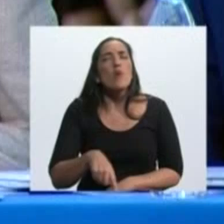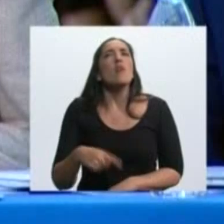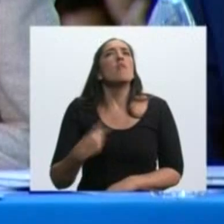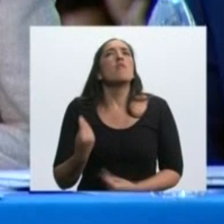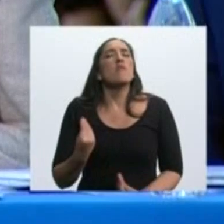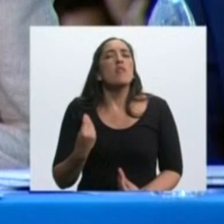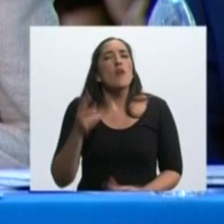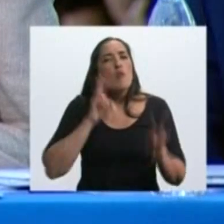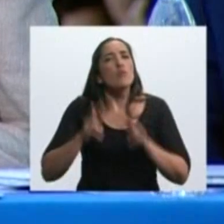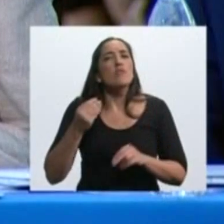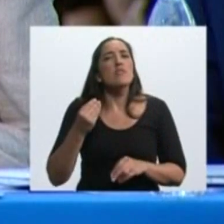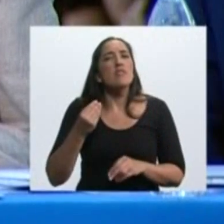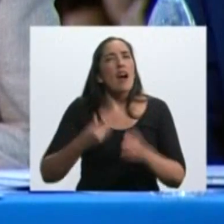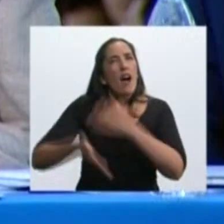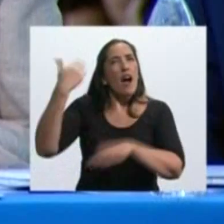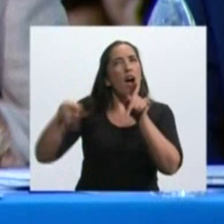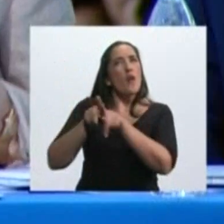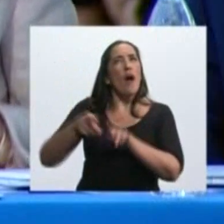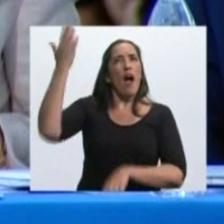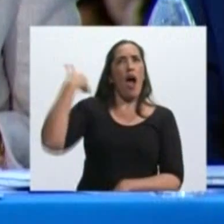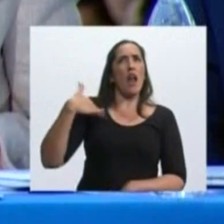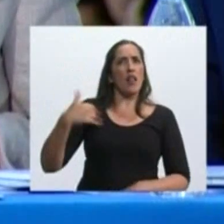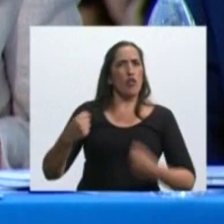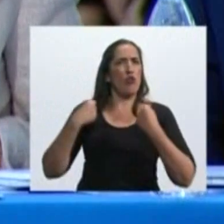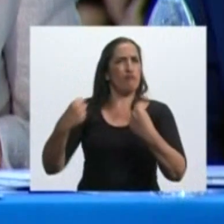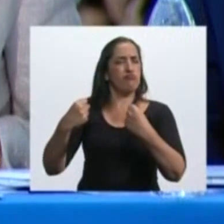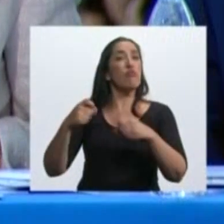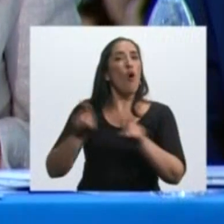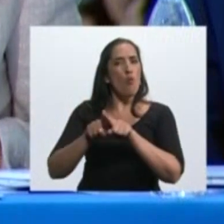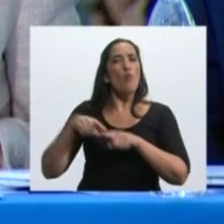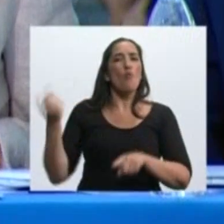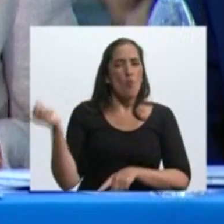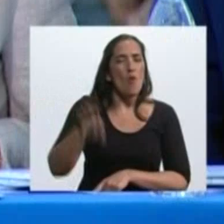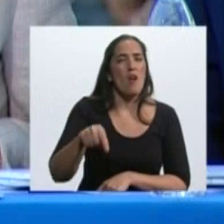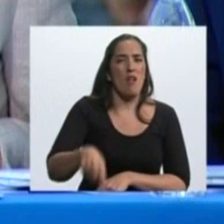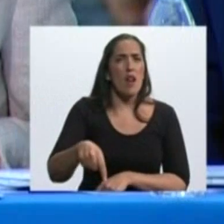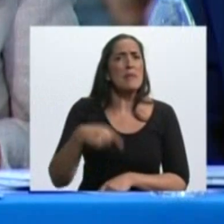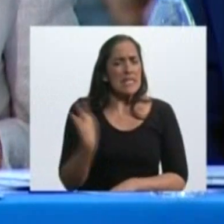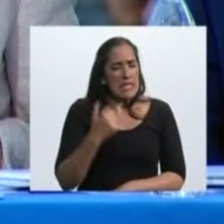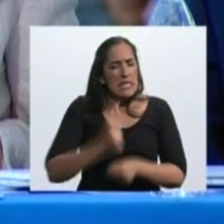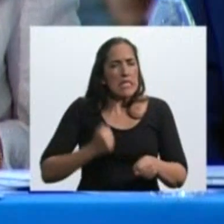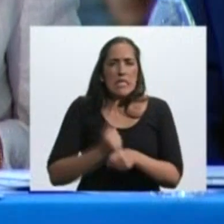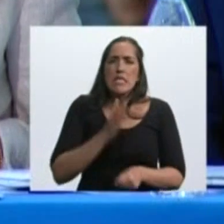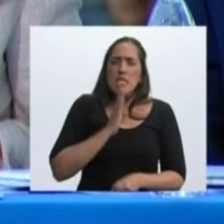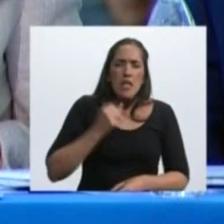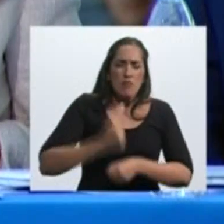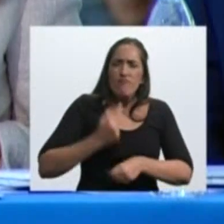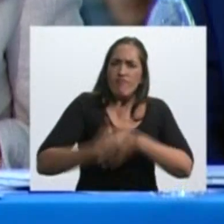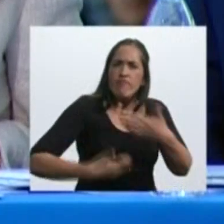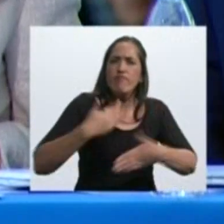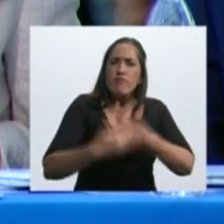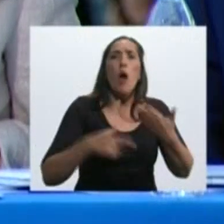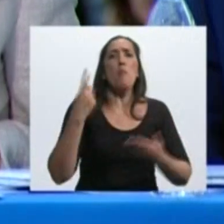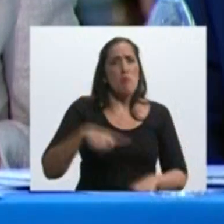hacer esa Argentina que alguna vez fuimos y que estamos construyendo con muchas dificultades, pero que estamos